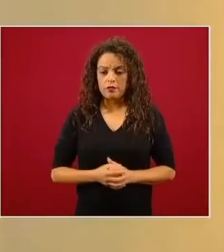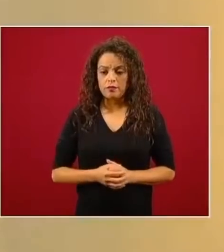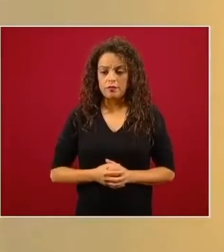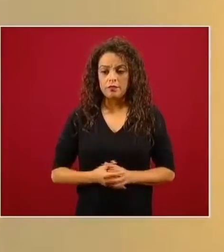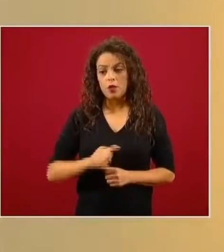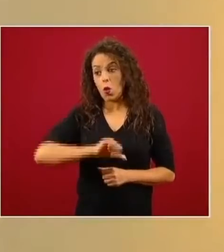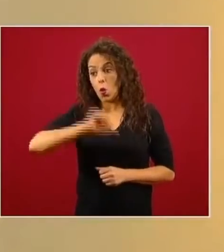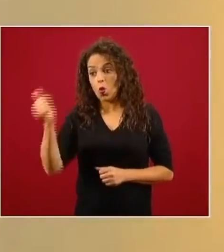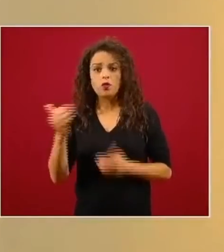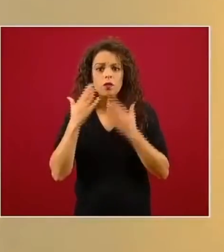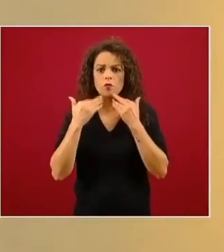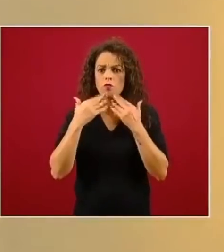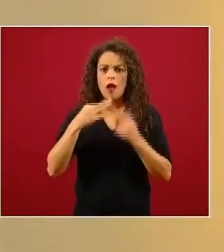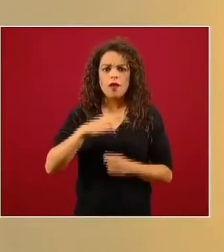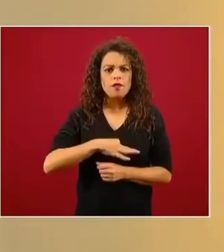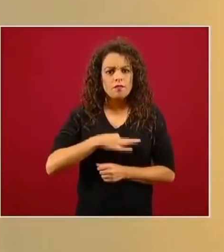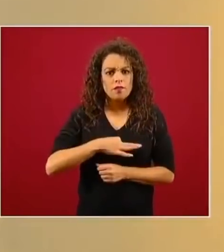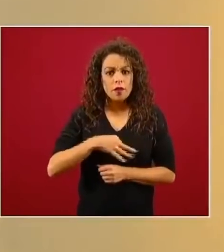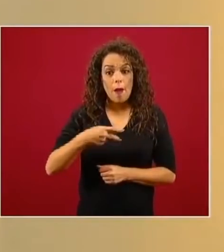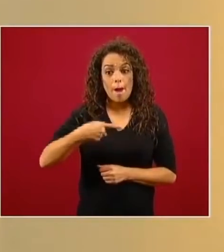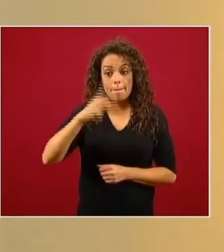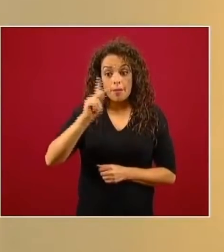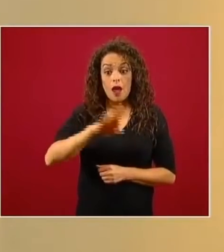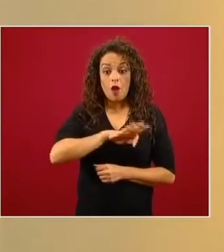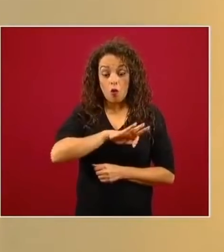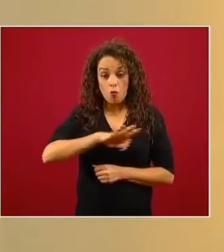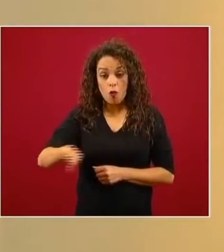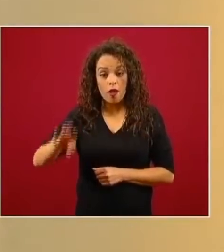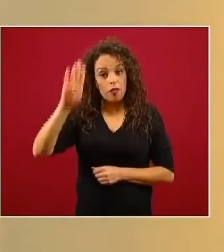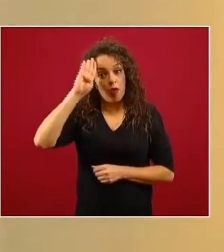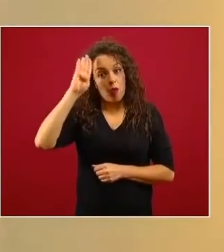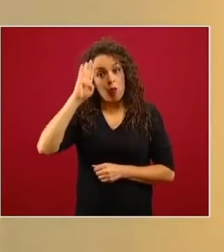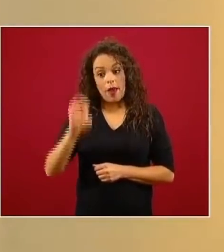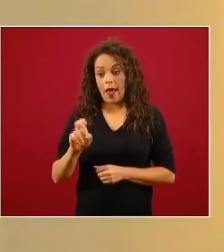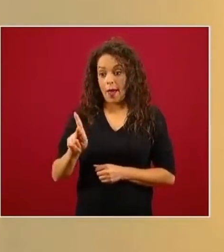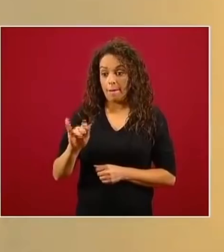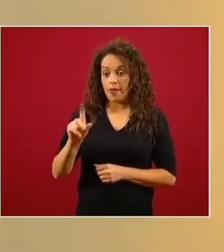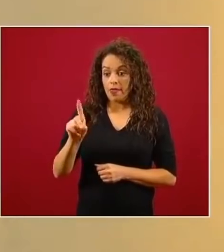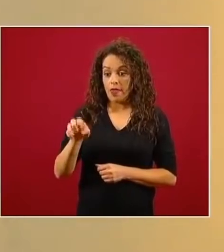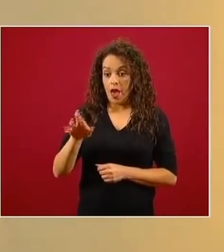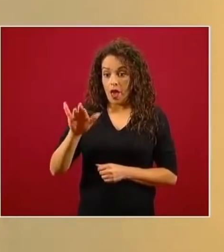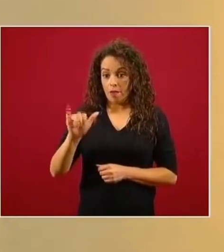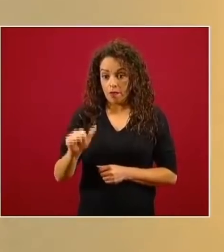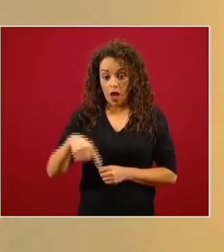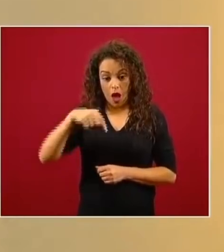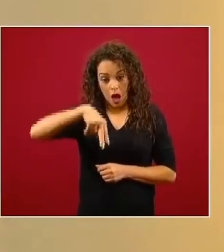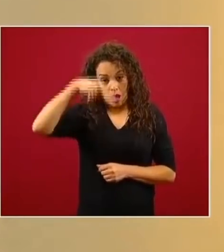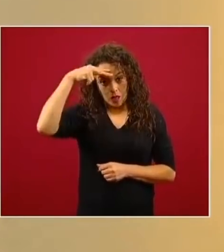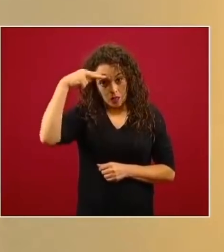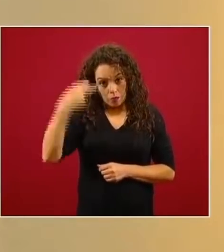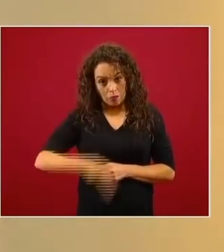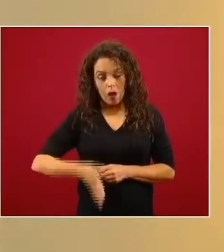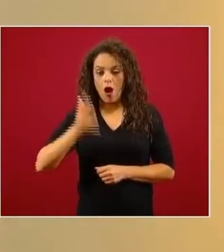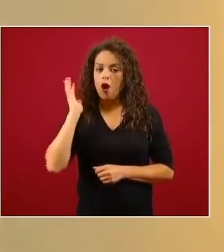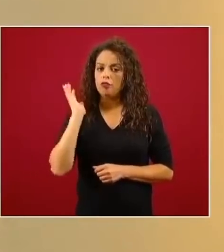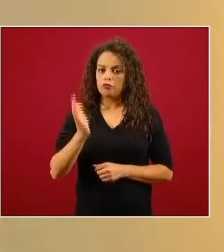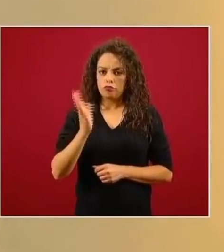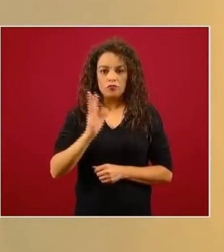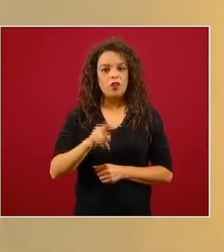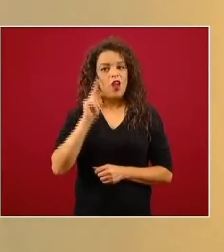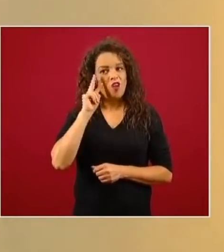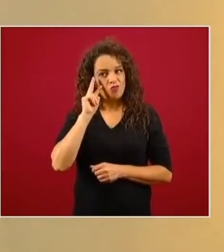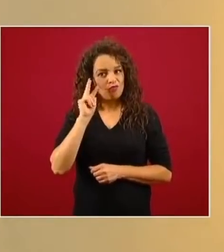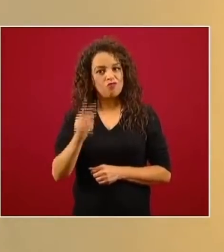debe sorprendernos que de pronto la epidemia repunte y baja pero no epidemia repunta pero no baja los muertos y los